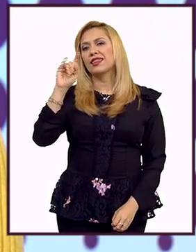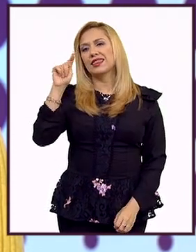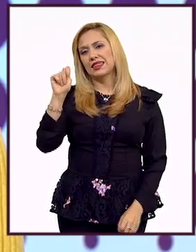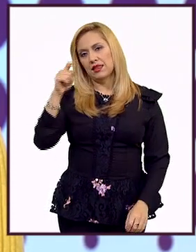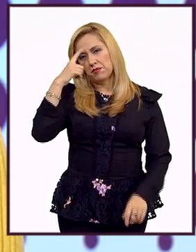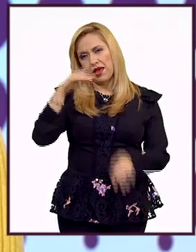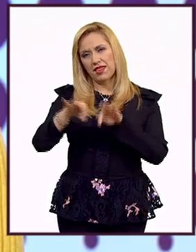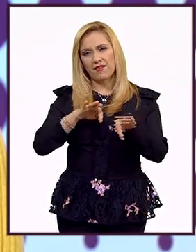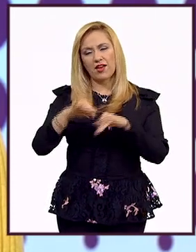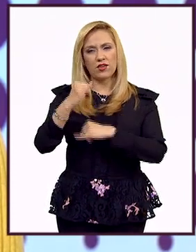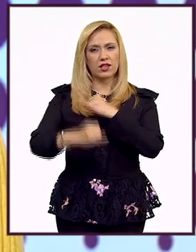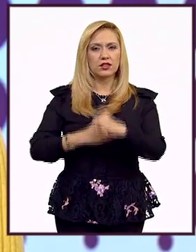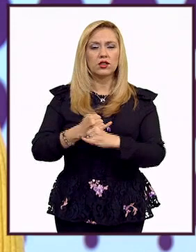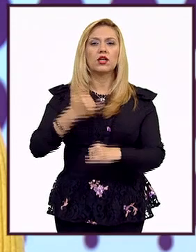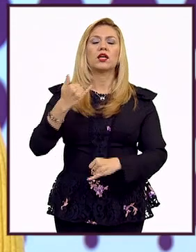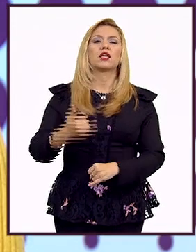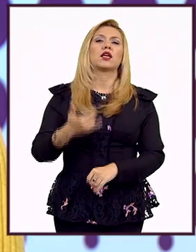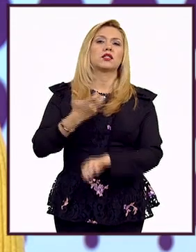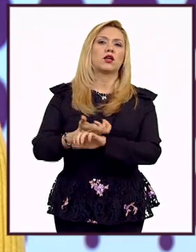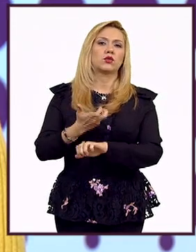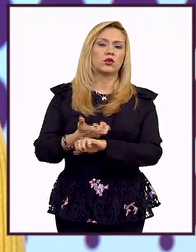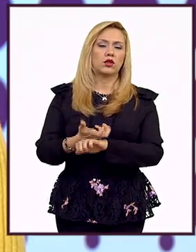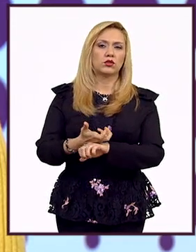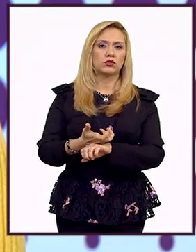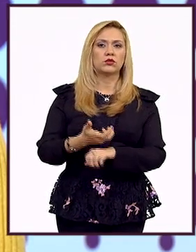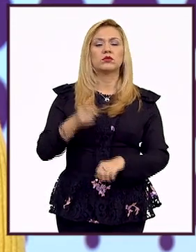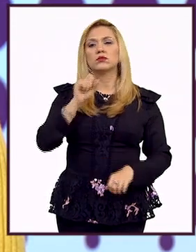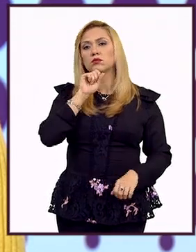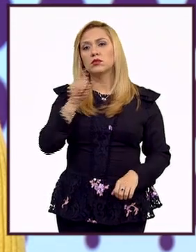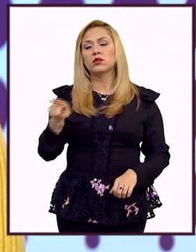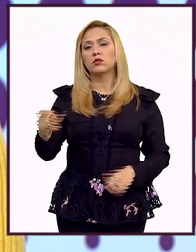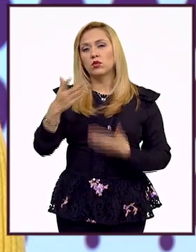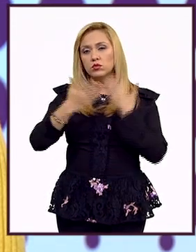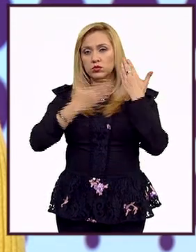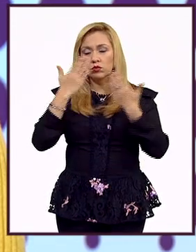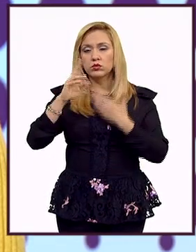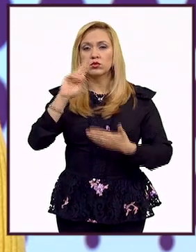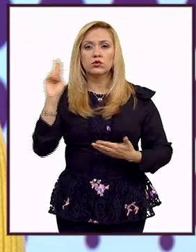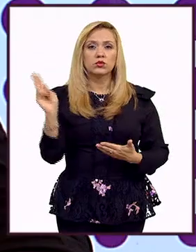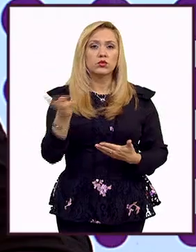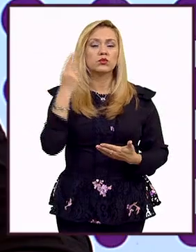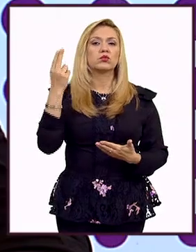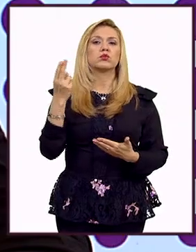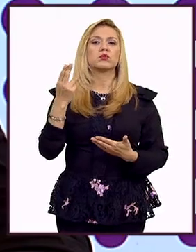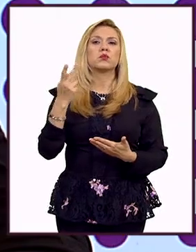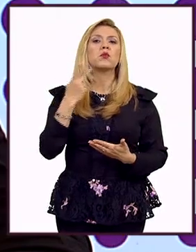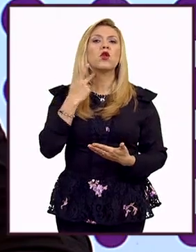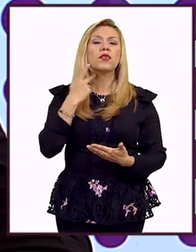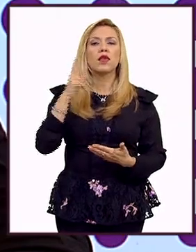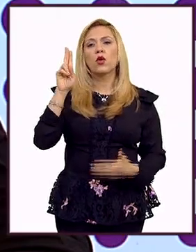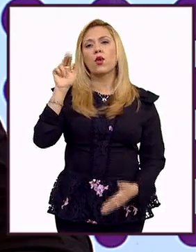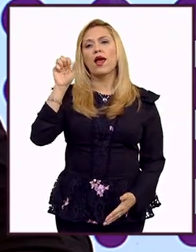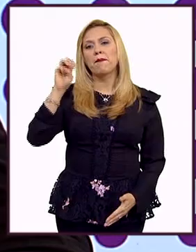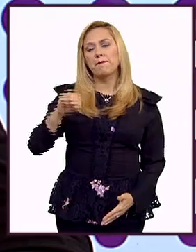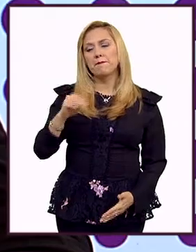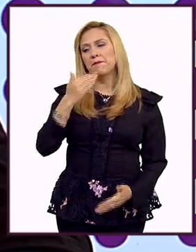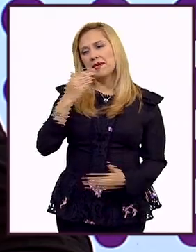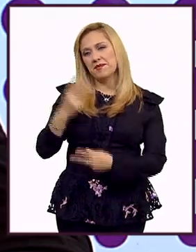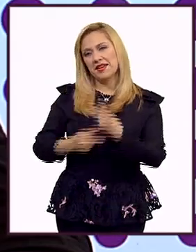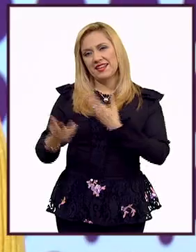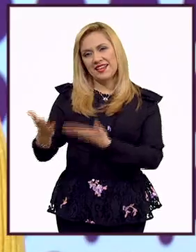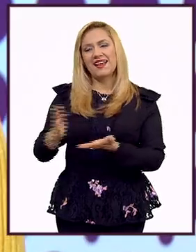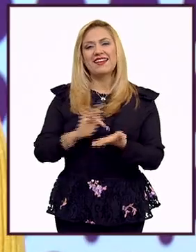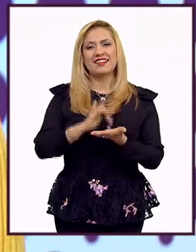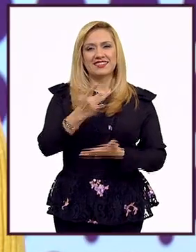del Departamento de Estado de Gobierno de Estados Unidos. Es politóloga por la Facultad de Ciencias Políticas y Sociales de la UNAM. María Elena, bienvenida.